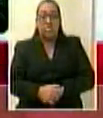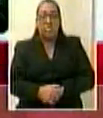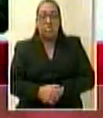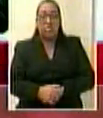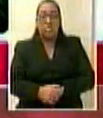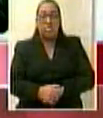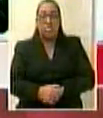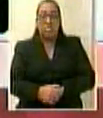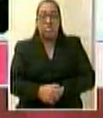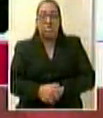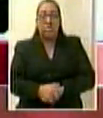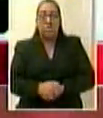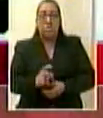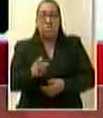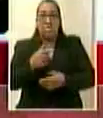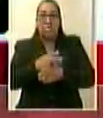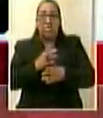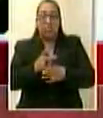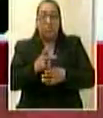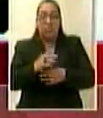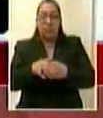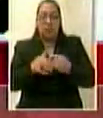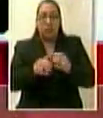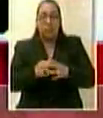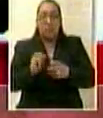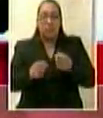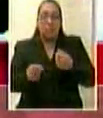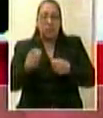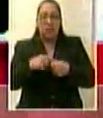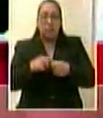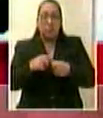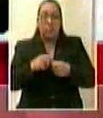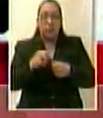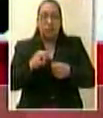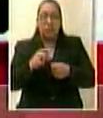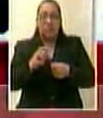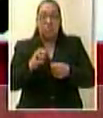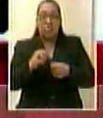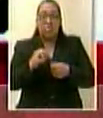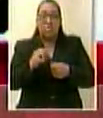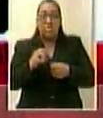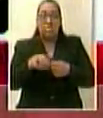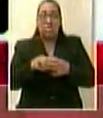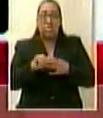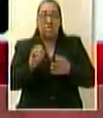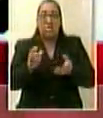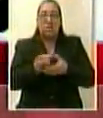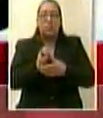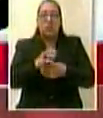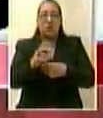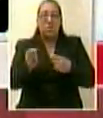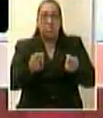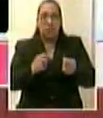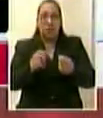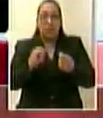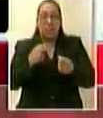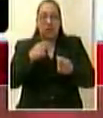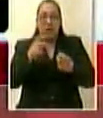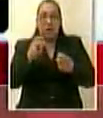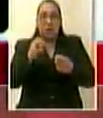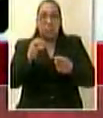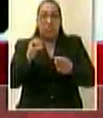la conformación, los integrantes tanto de del Consejo de Administración como el